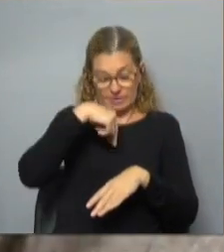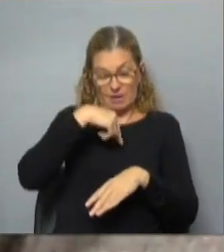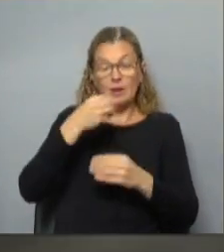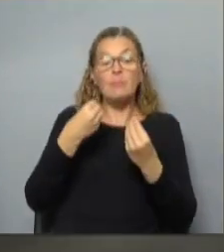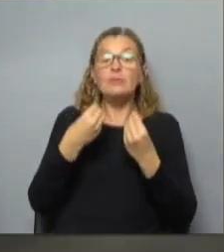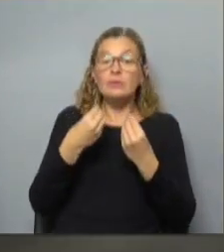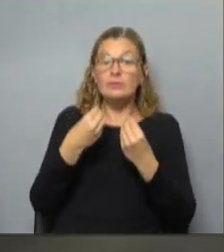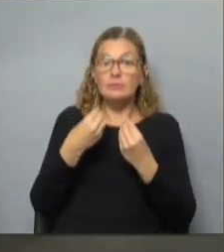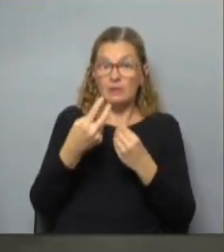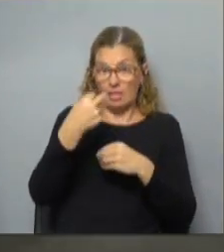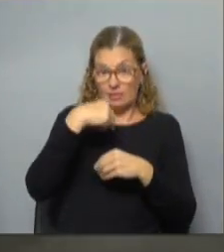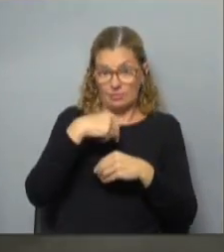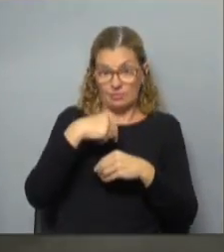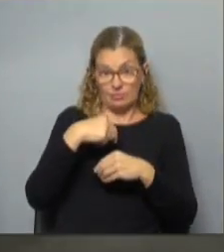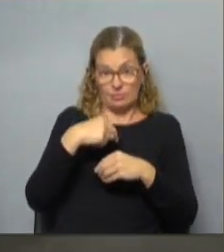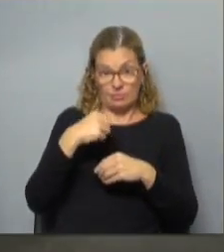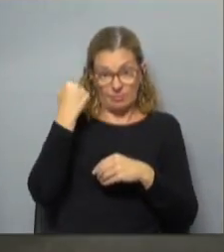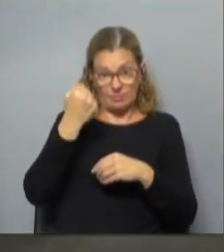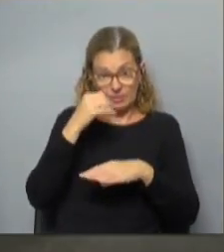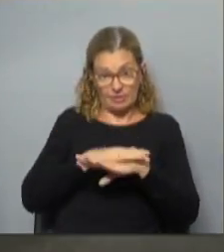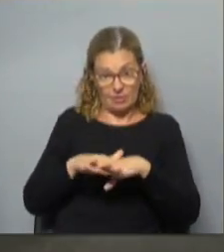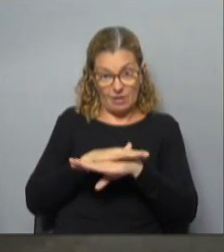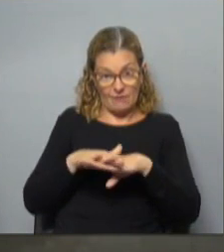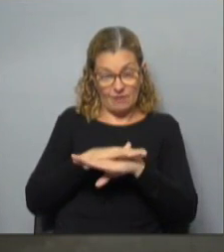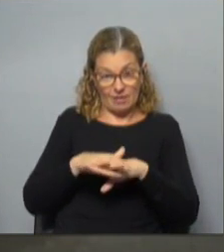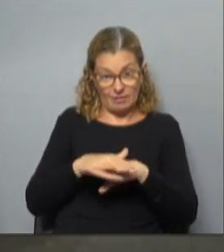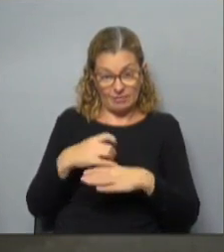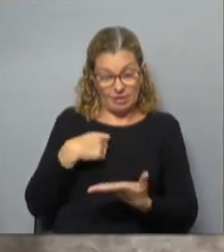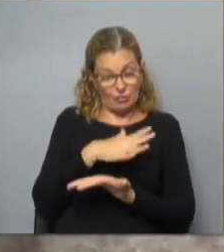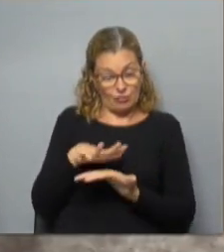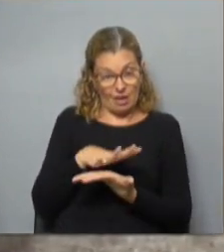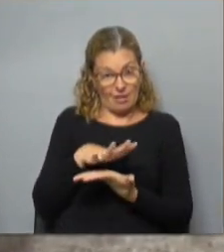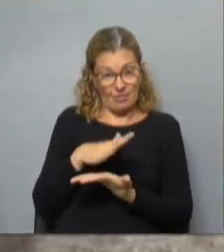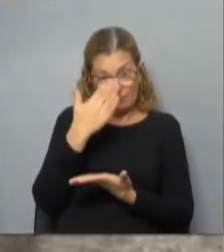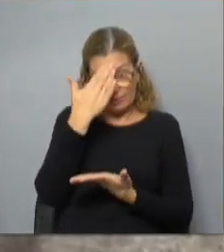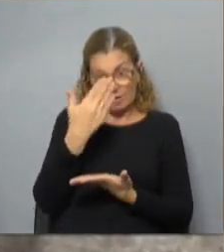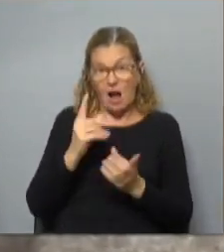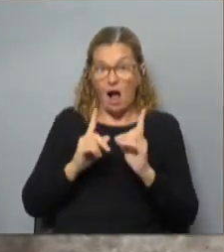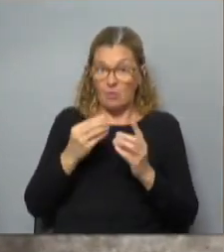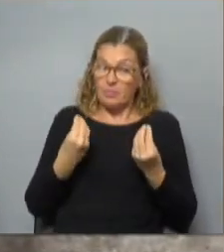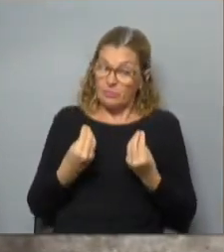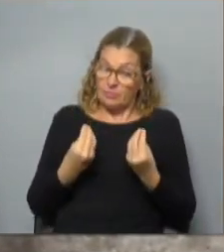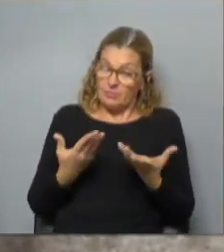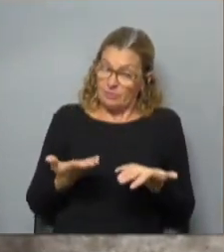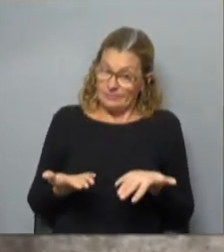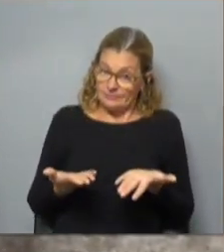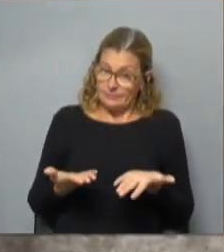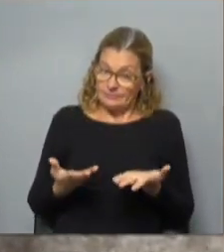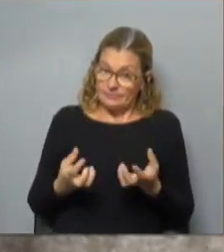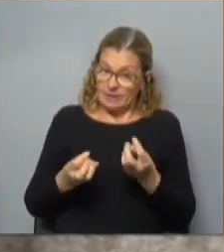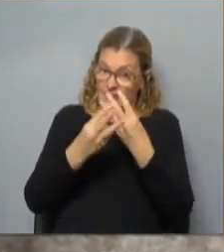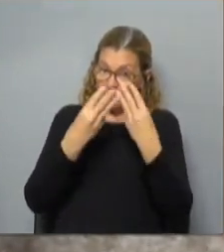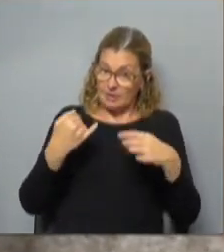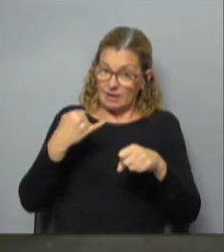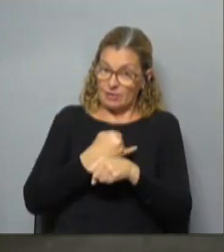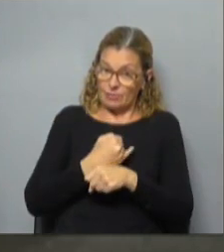pasó en nuestra base social algo pasó y generalmente el